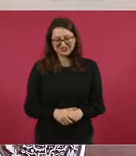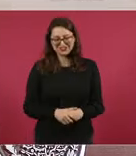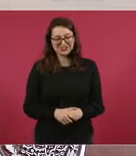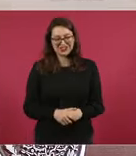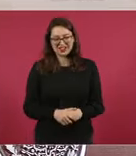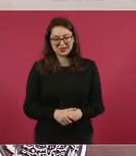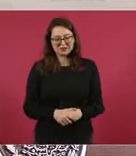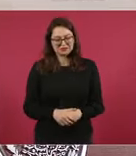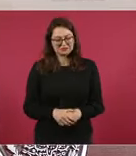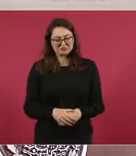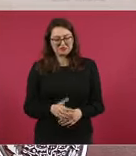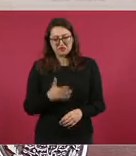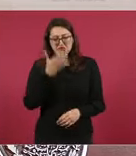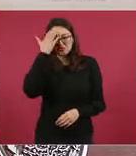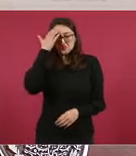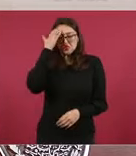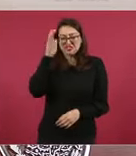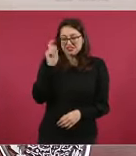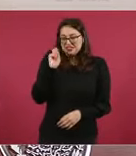un chanchamito, ni